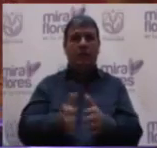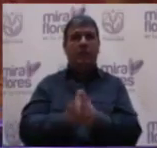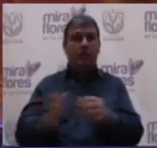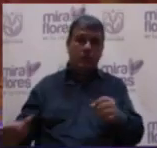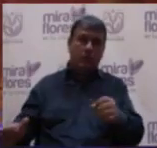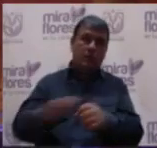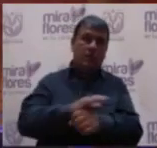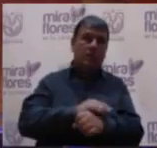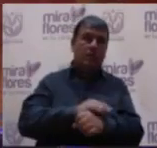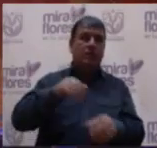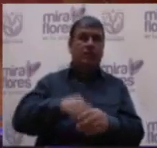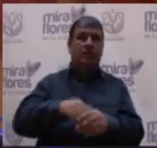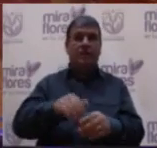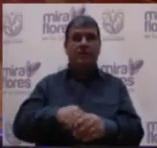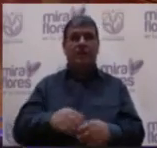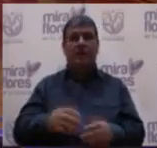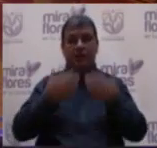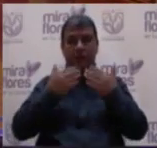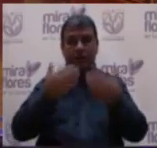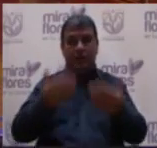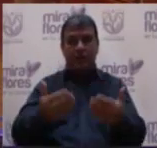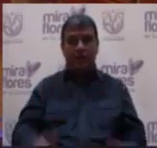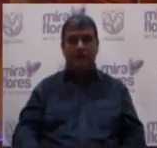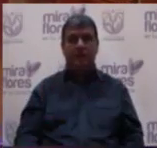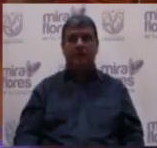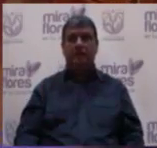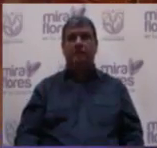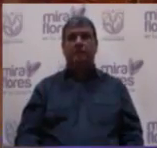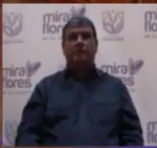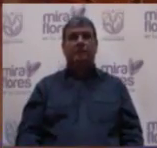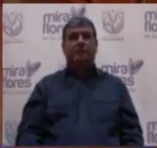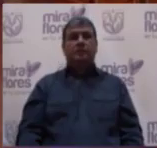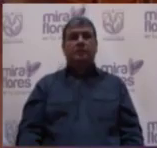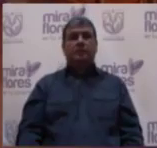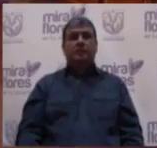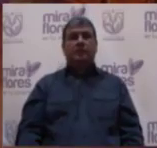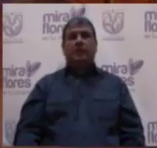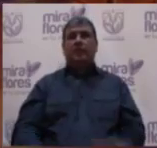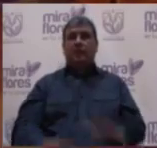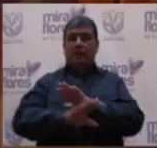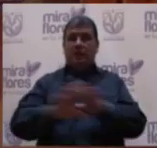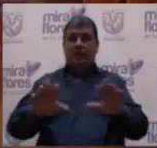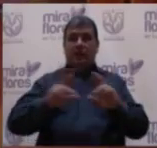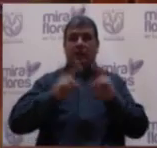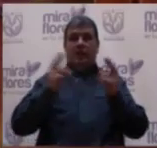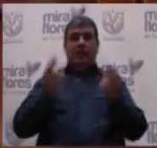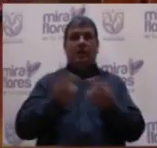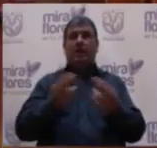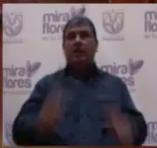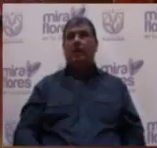por unanimidad de votos. Muchísimas gracias. Se levanta la sesión.